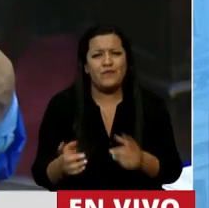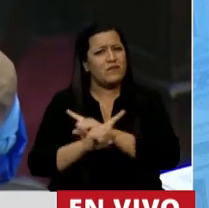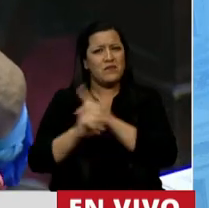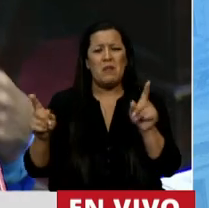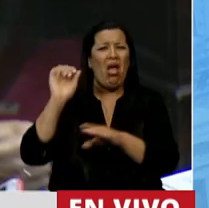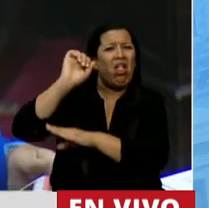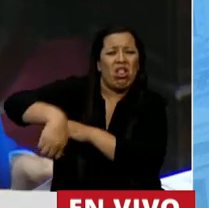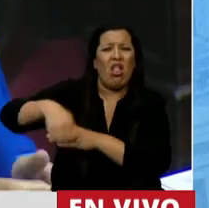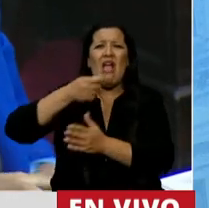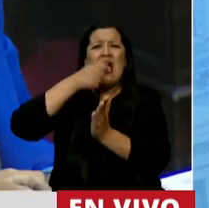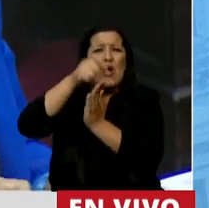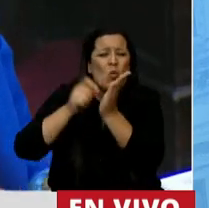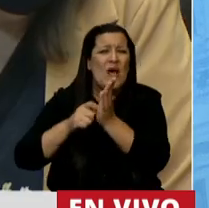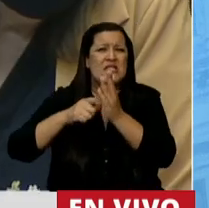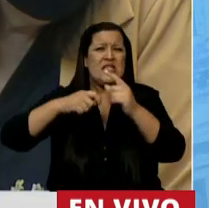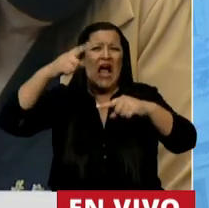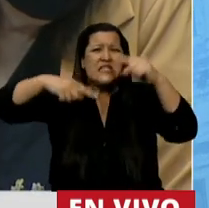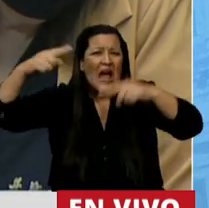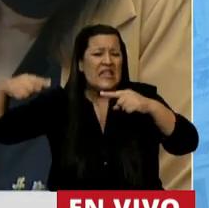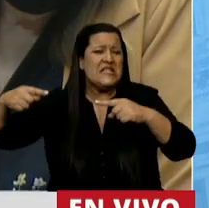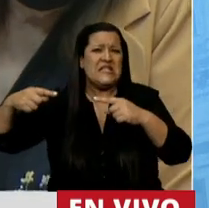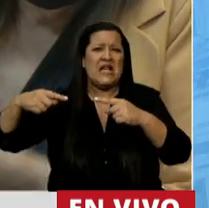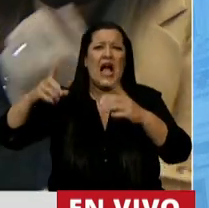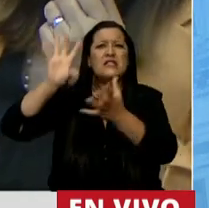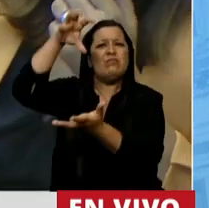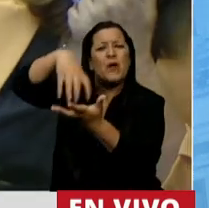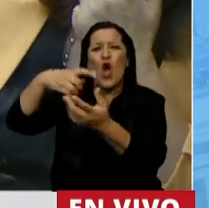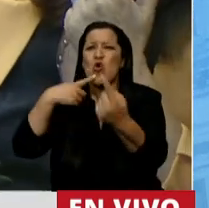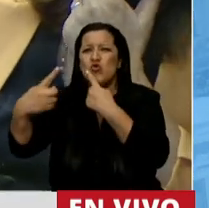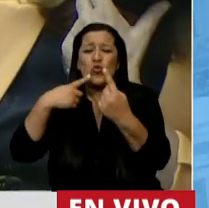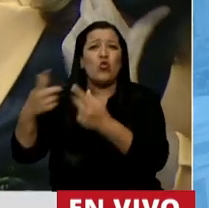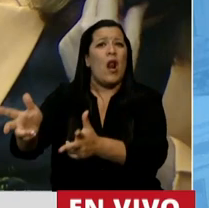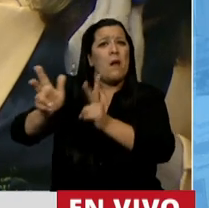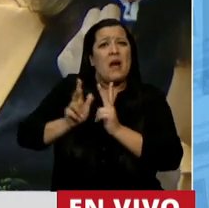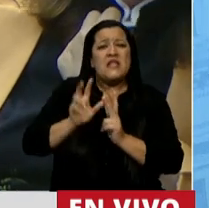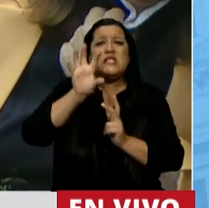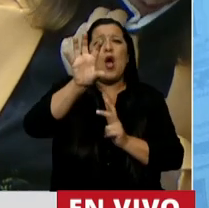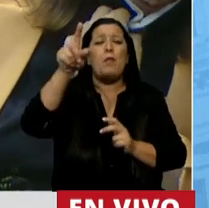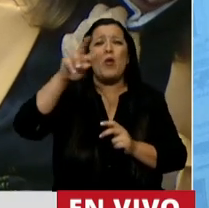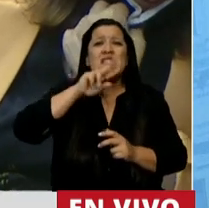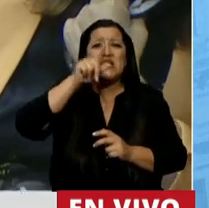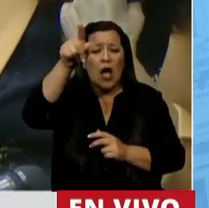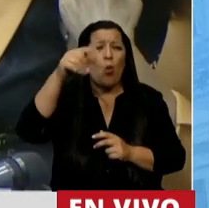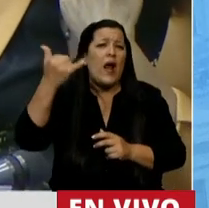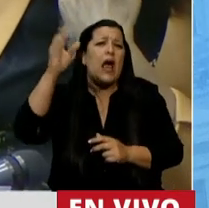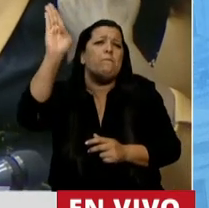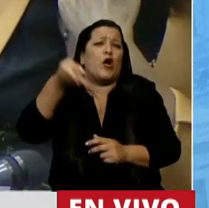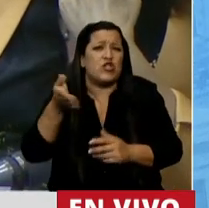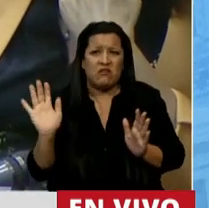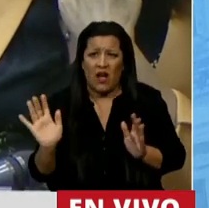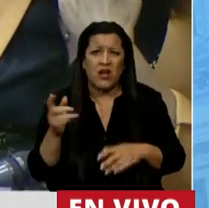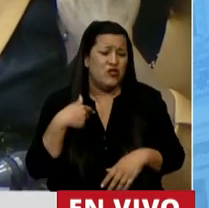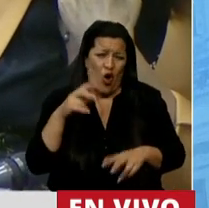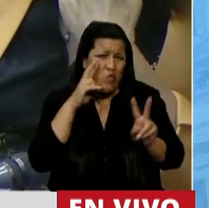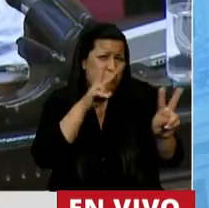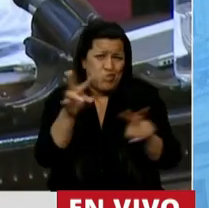las encuestas, a las estadísticas, ni a las consultoras, que me decían que en mi provincia tenían un porcentaje. Ya hemos visto